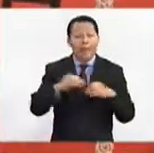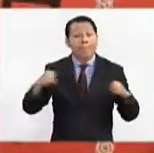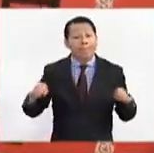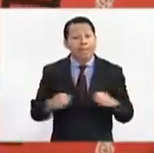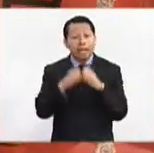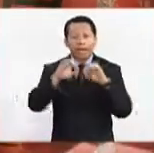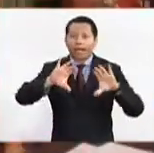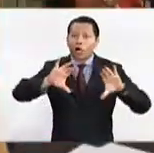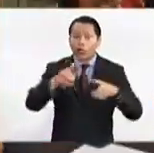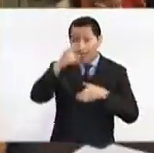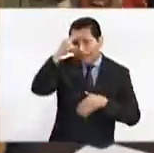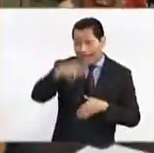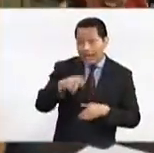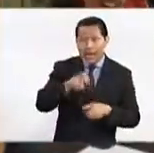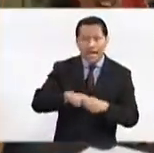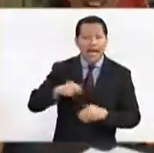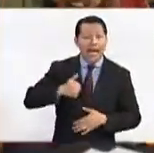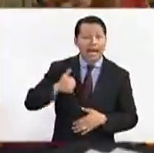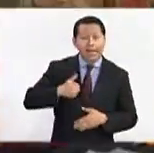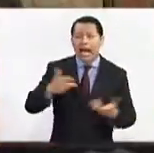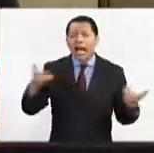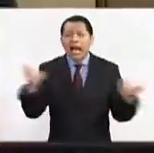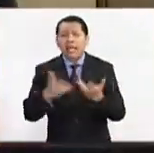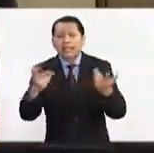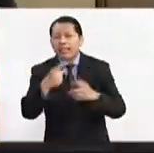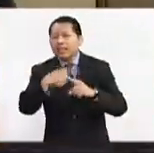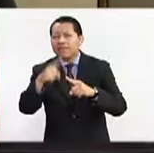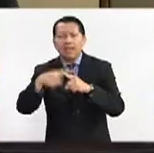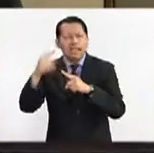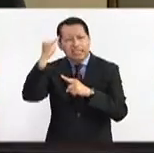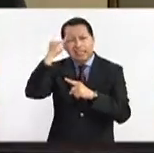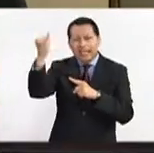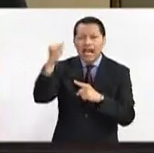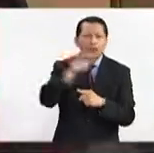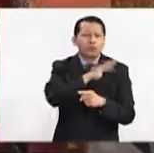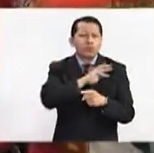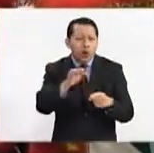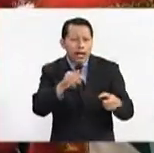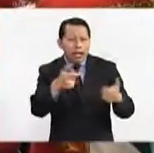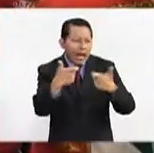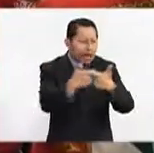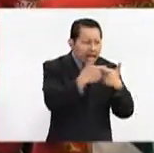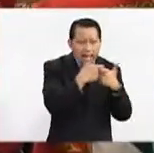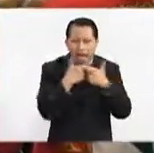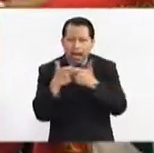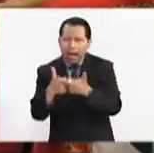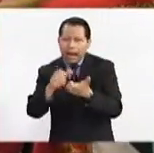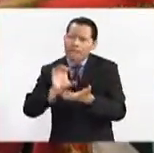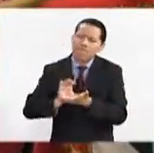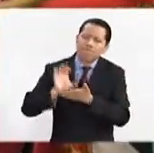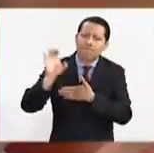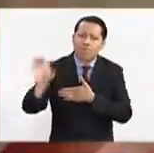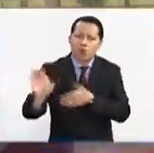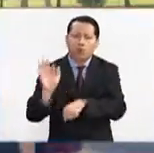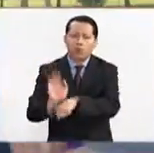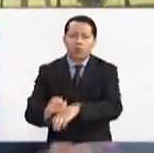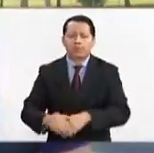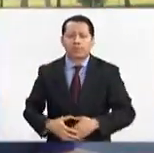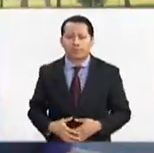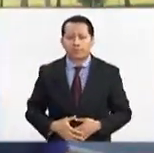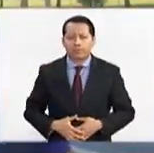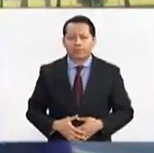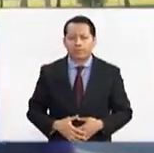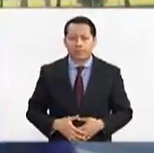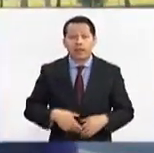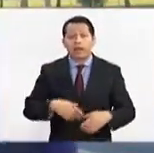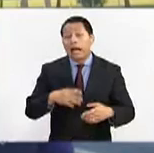la comunidad mexicana en Canadá ha realizado diversas iniciativas para enviar ayuda humanitaria y recaudar fondos para las zonas afectadas. Aunque la